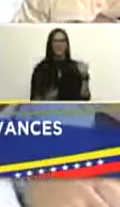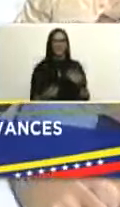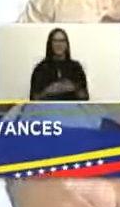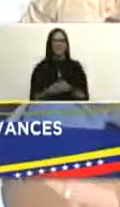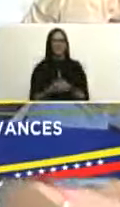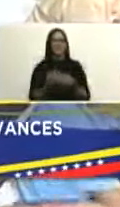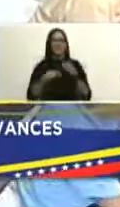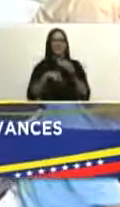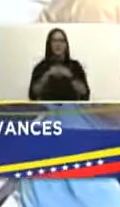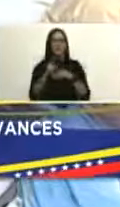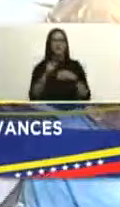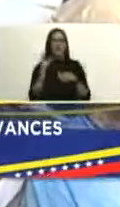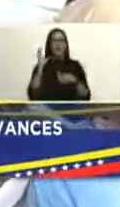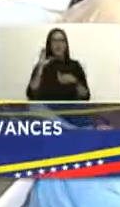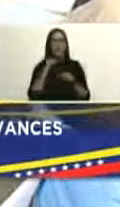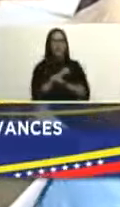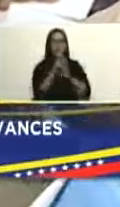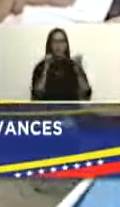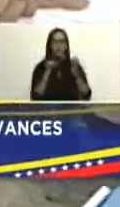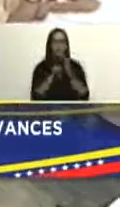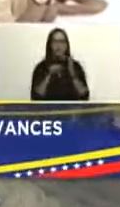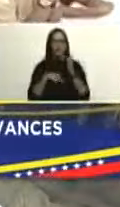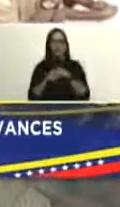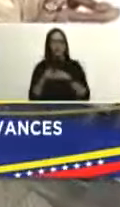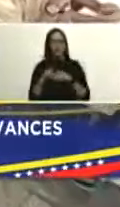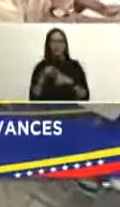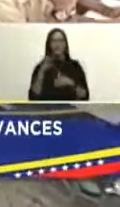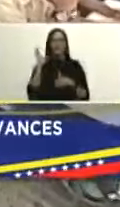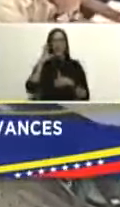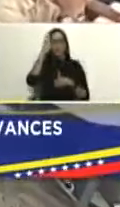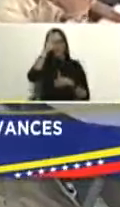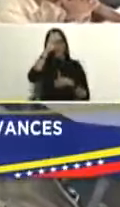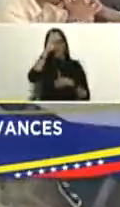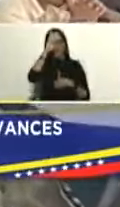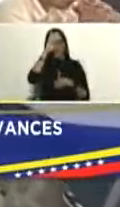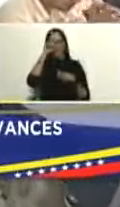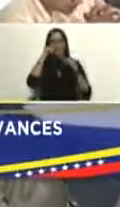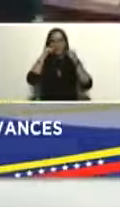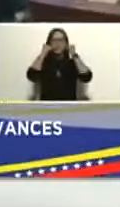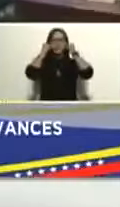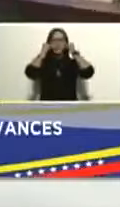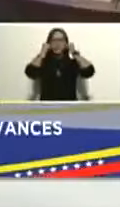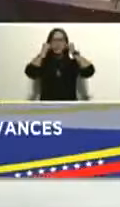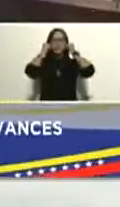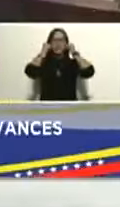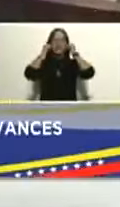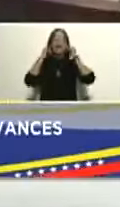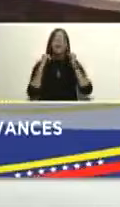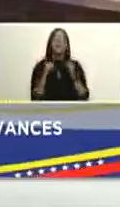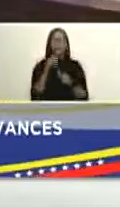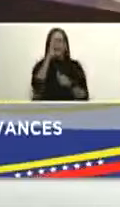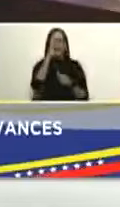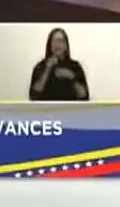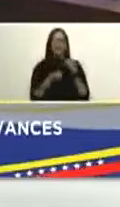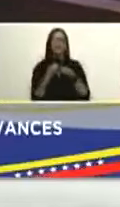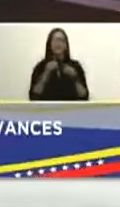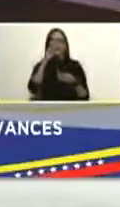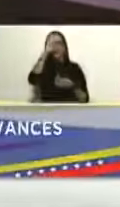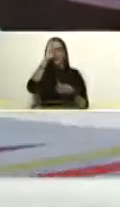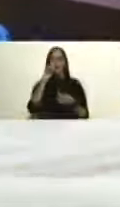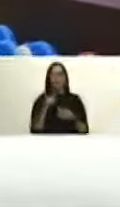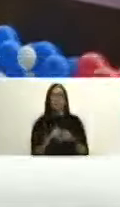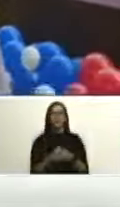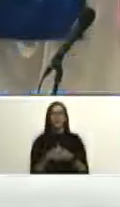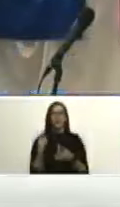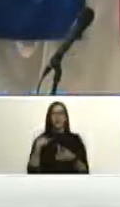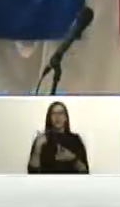estado en la mañana. Y ¿para dónde fuiste? En el estado Barinas, presidente. En Barinas, la cuna, Barinas. ¿Qué hiciste en Barinas? ¿Qué pasó en